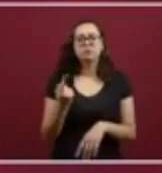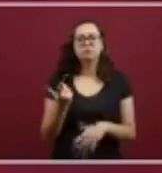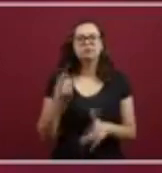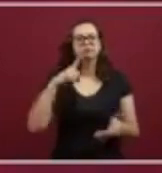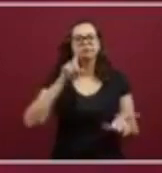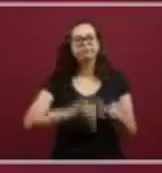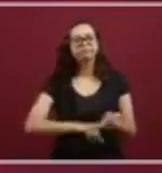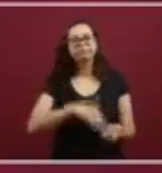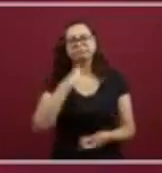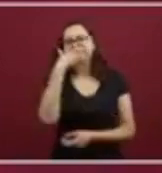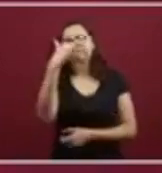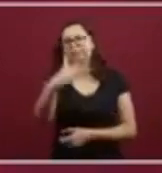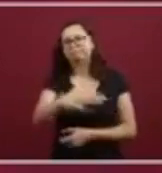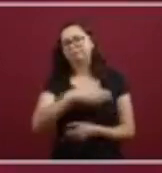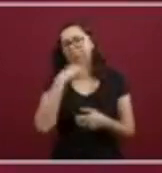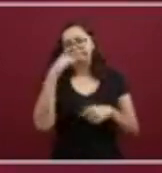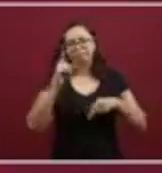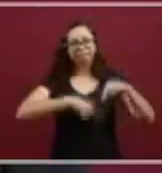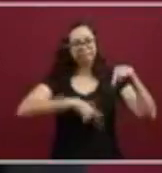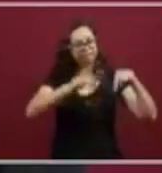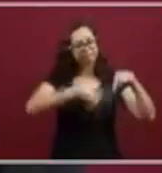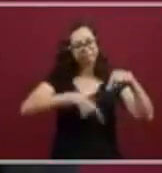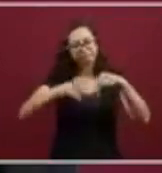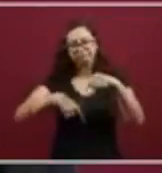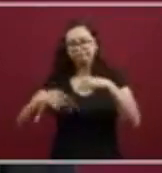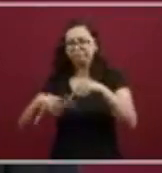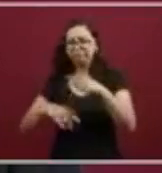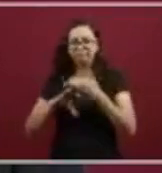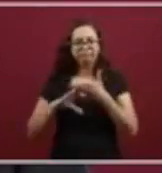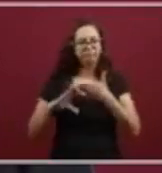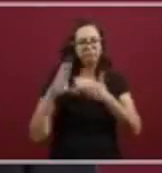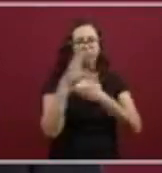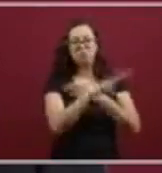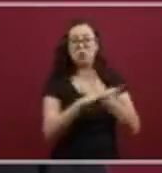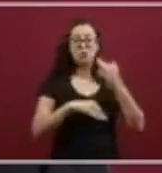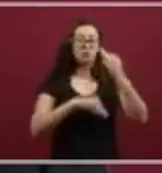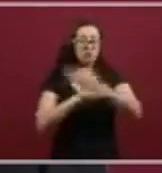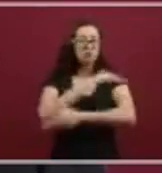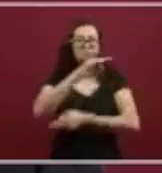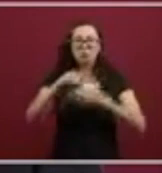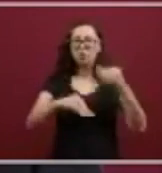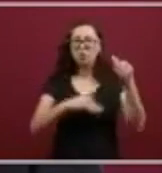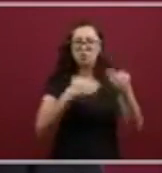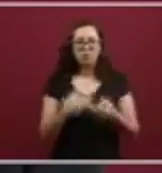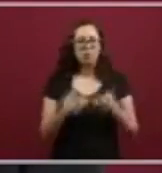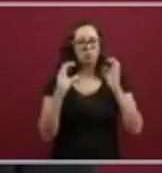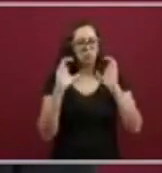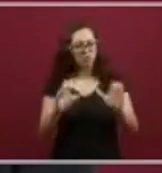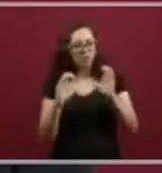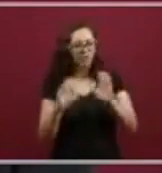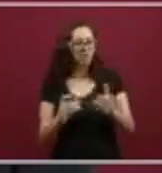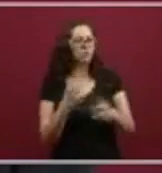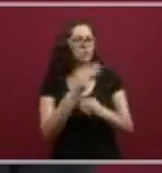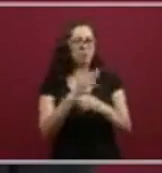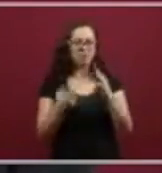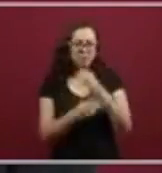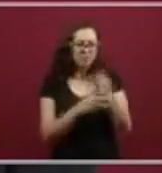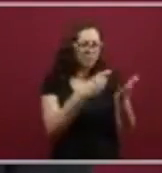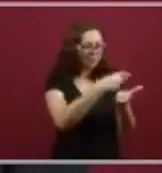corrupción en todo. Estamos cuidando las compras, que